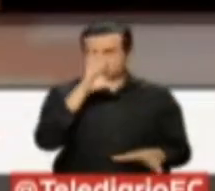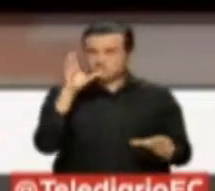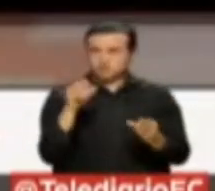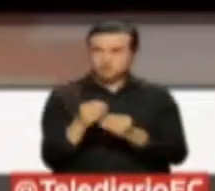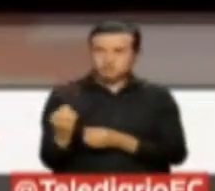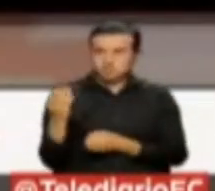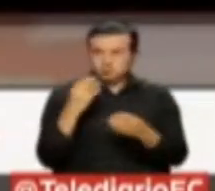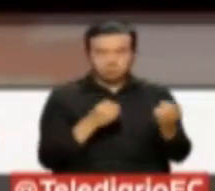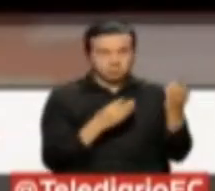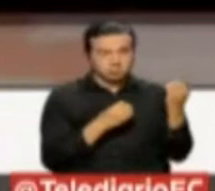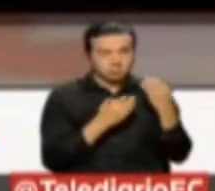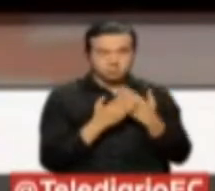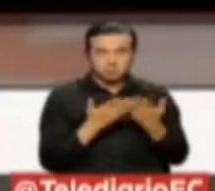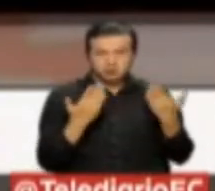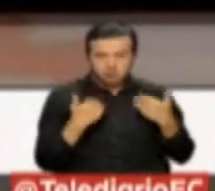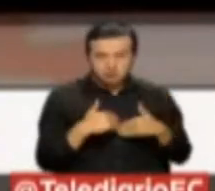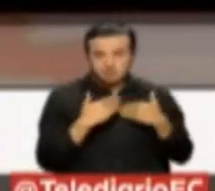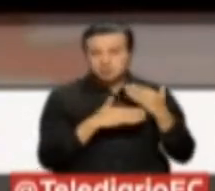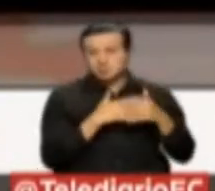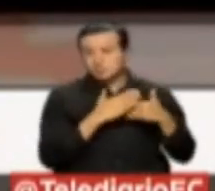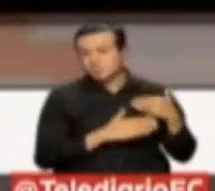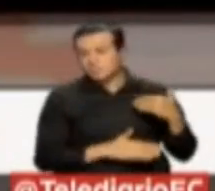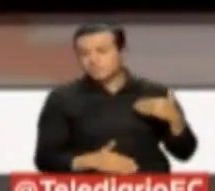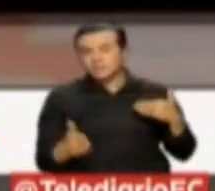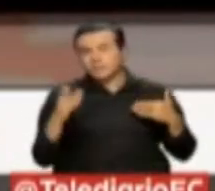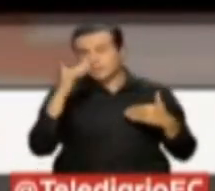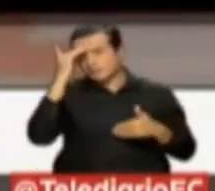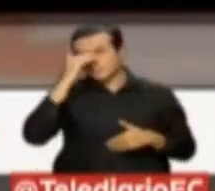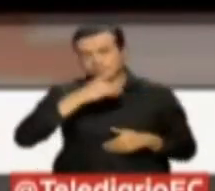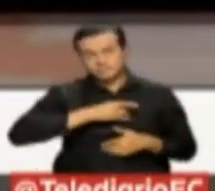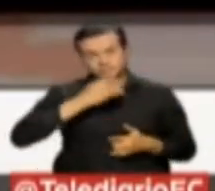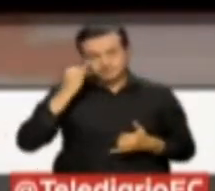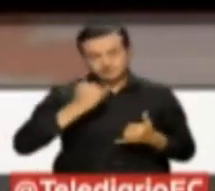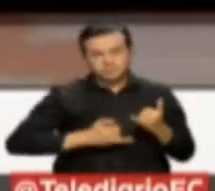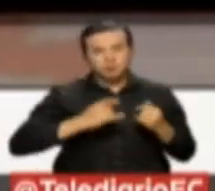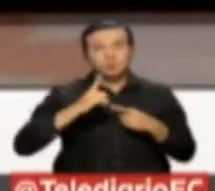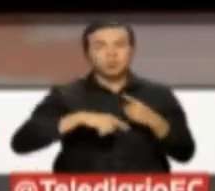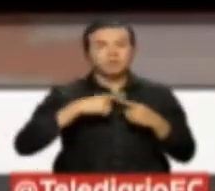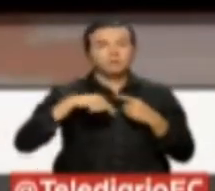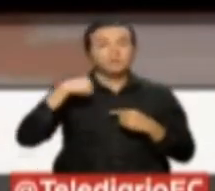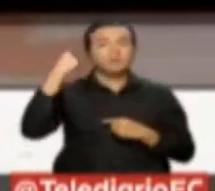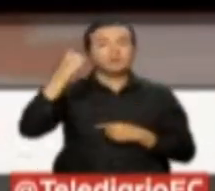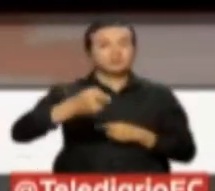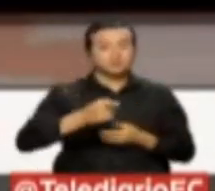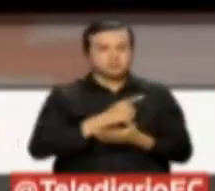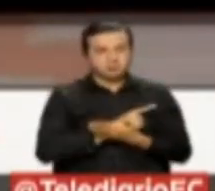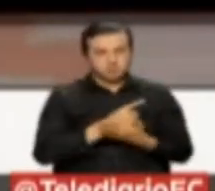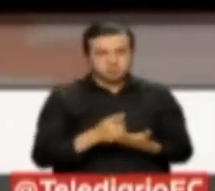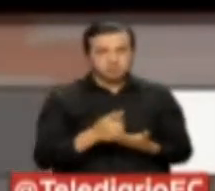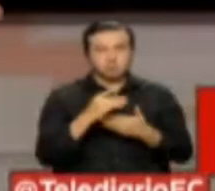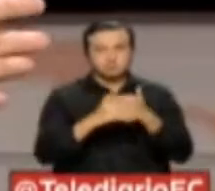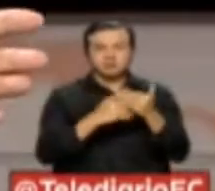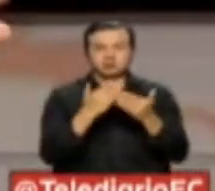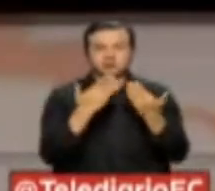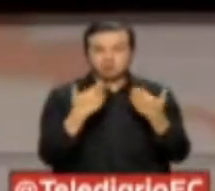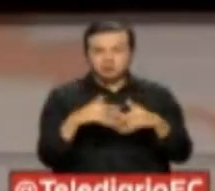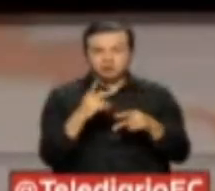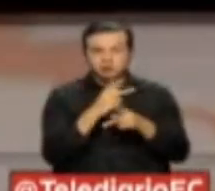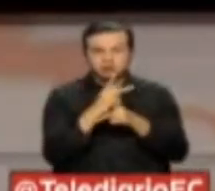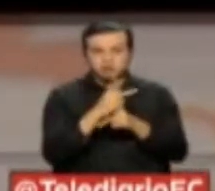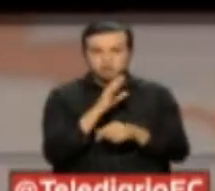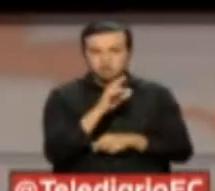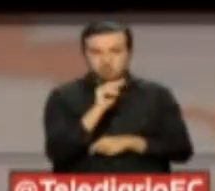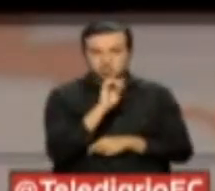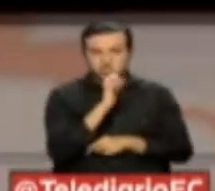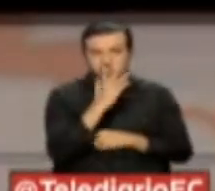la información a una decisión final la próxima semana con lo cual se terminará este proceso del consejo nacional